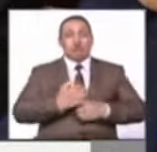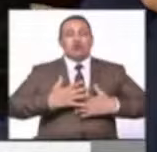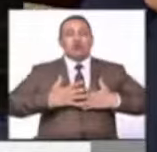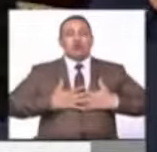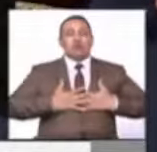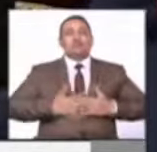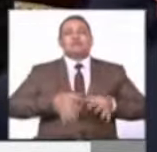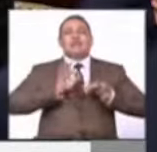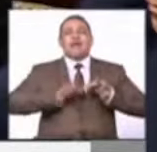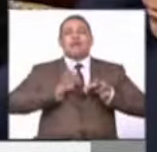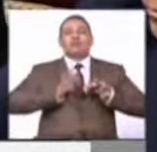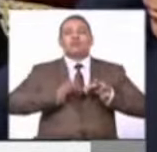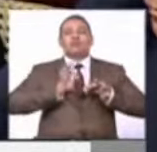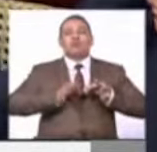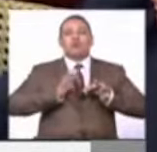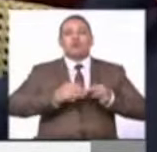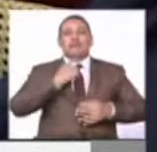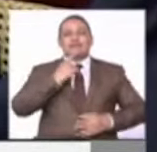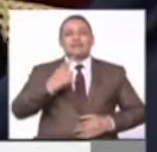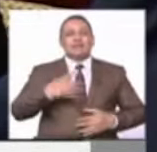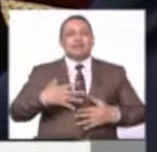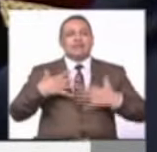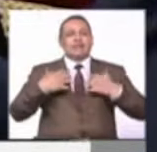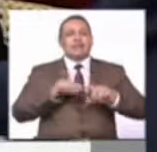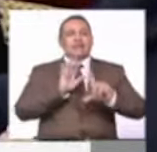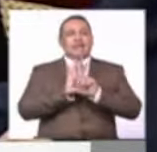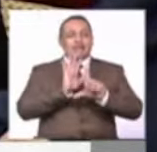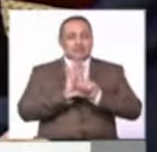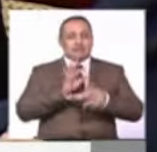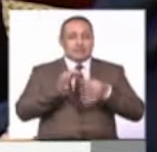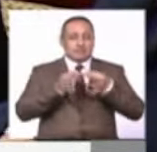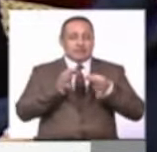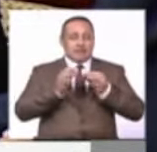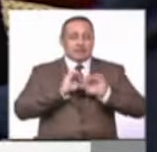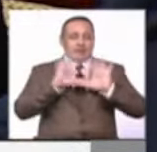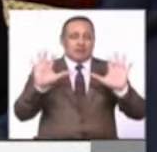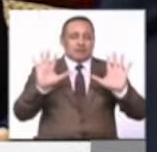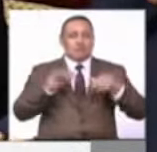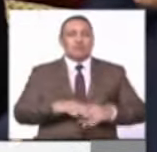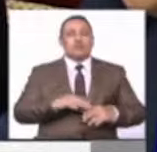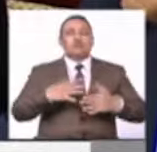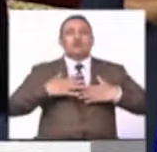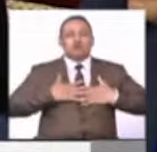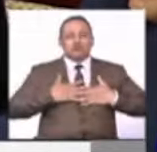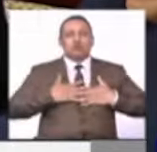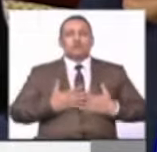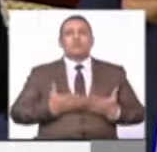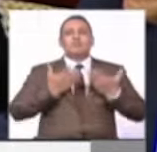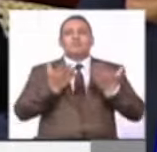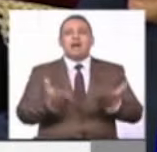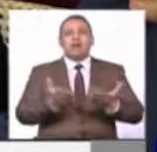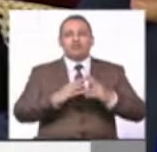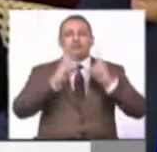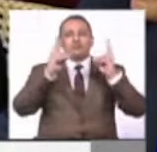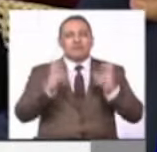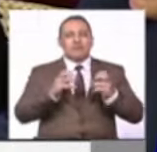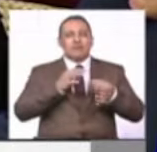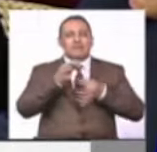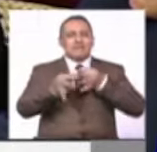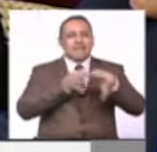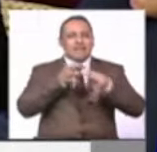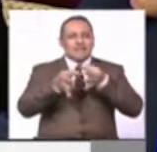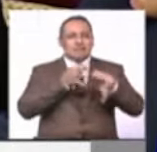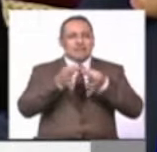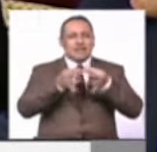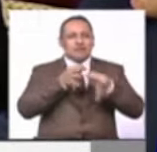traductores del derecho por llamarlos de esa manera es que acudimos a criterios de interpretación